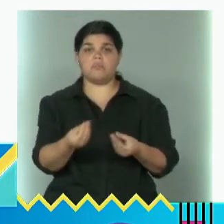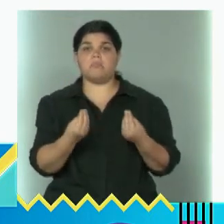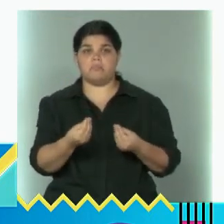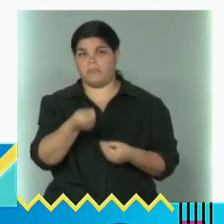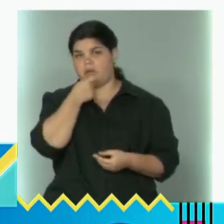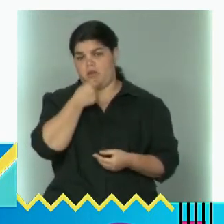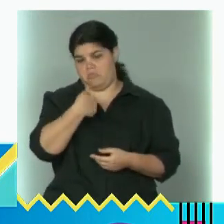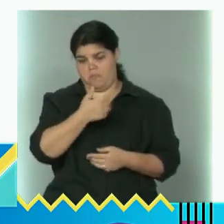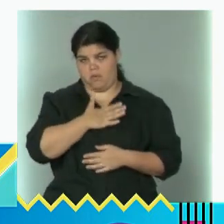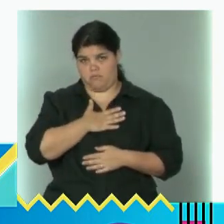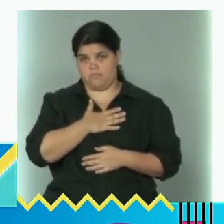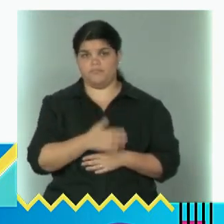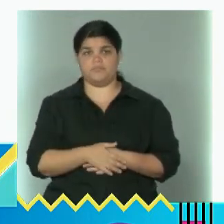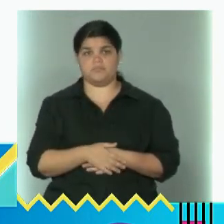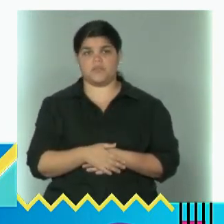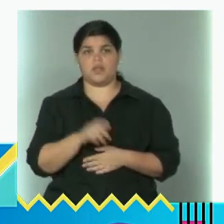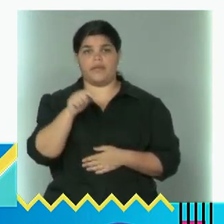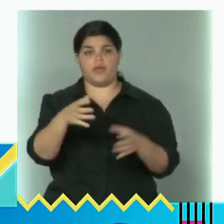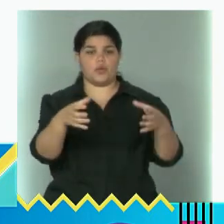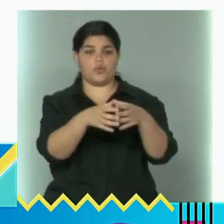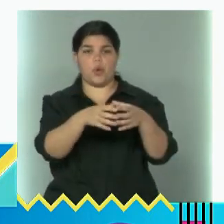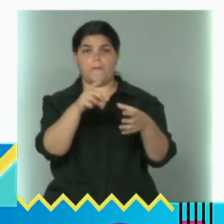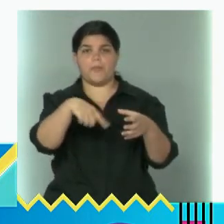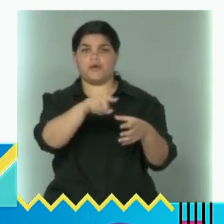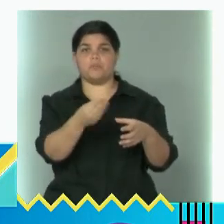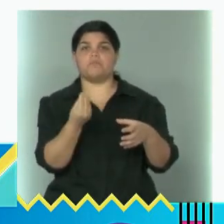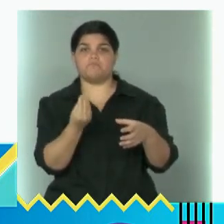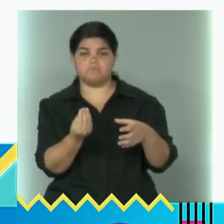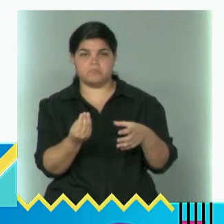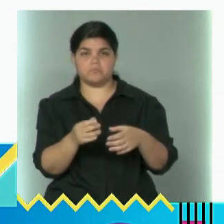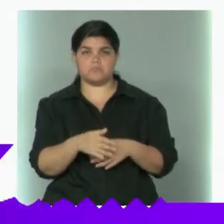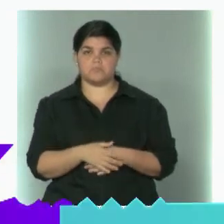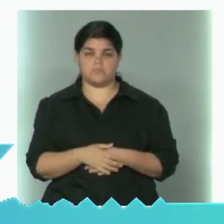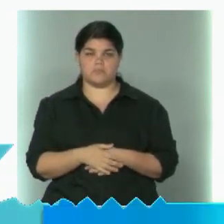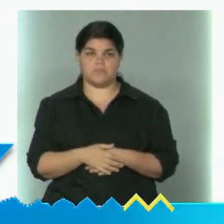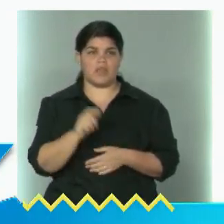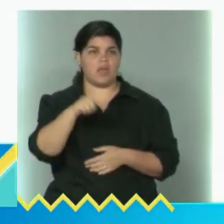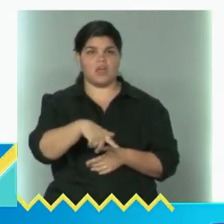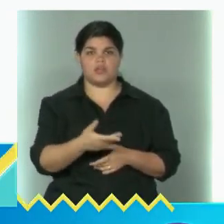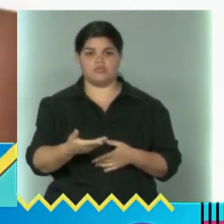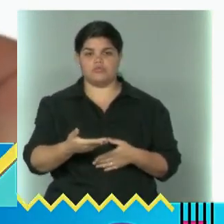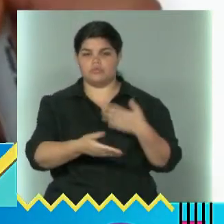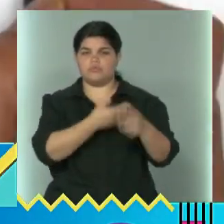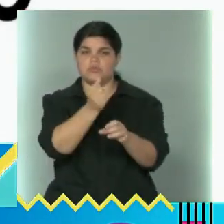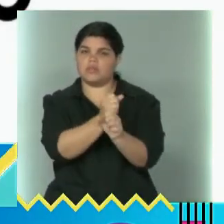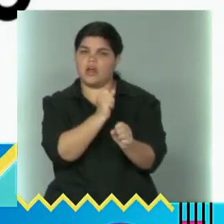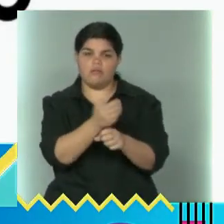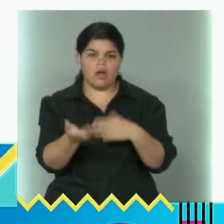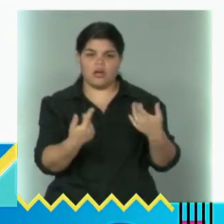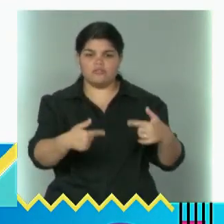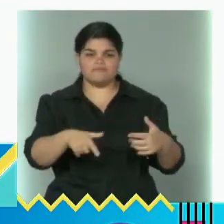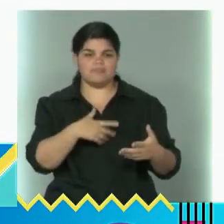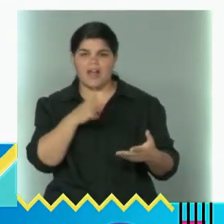mí me pasa. Mira, pasa con este equipo que, digamos, más allá del rendimiento y demás, hay algo